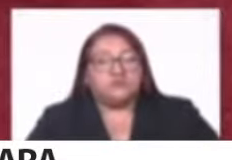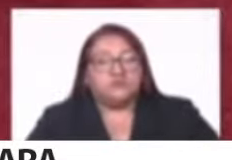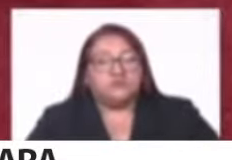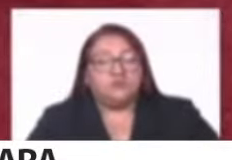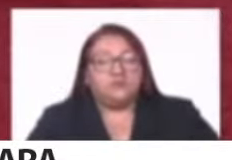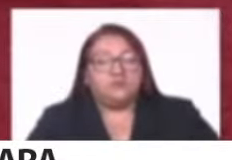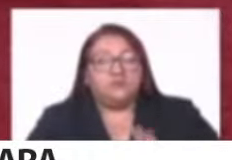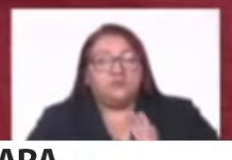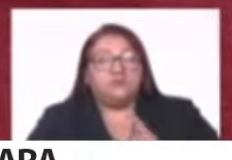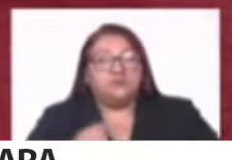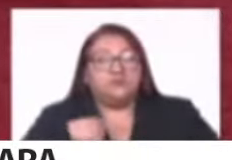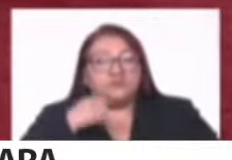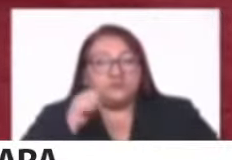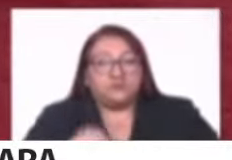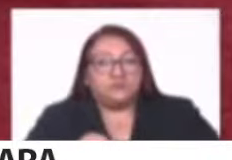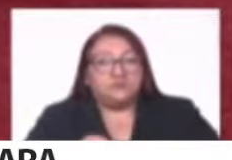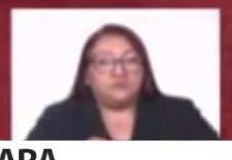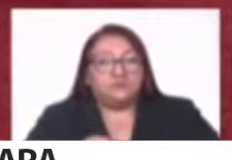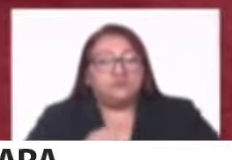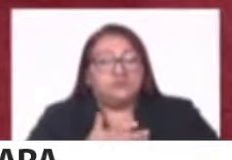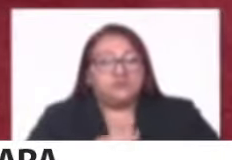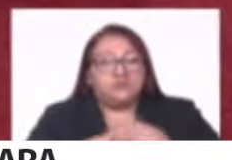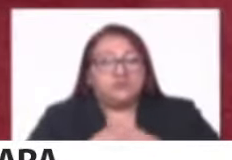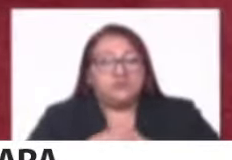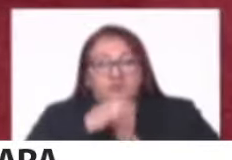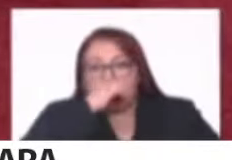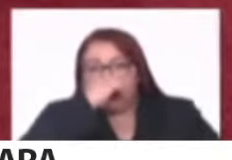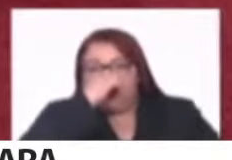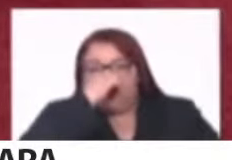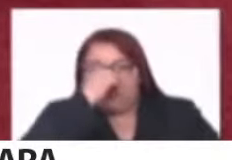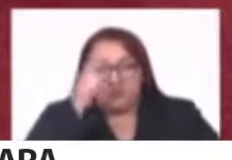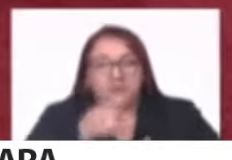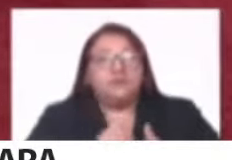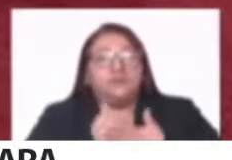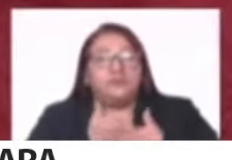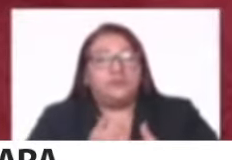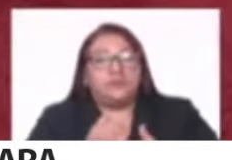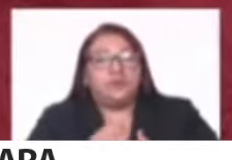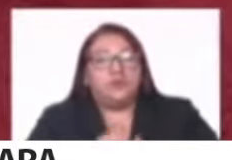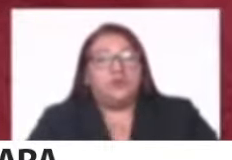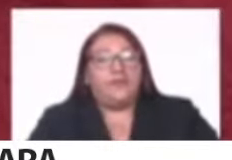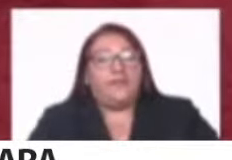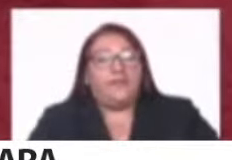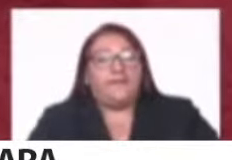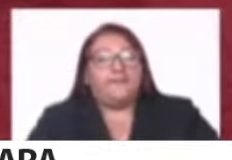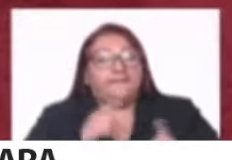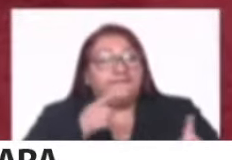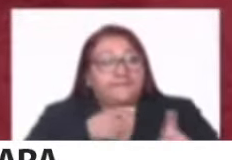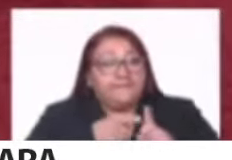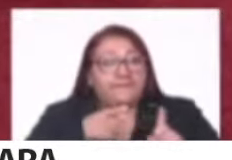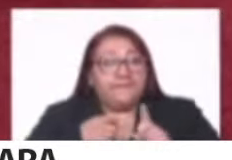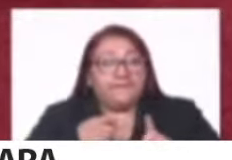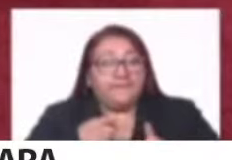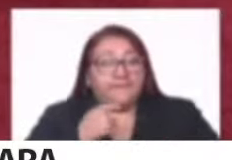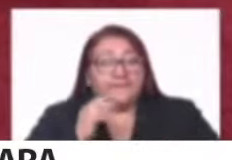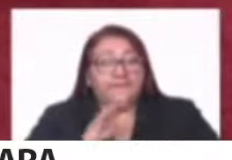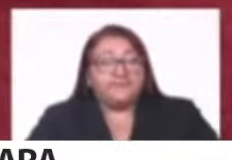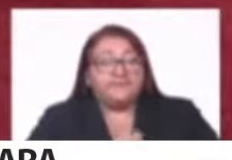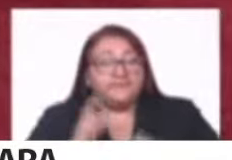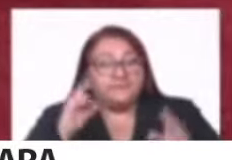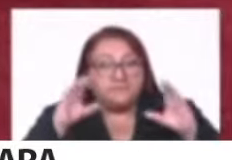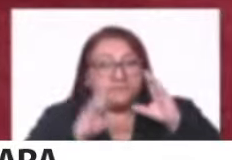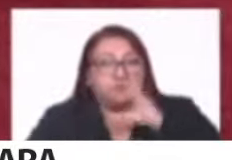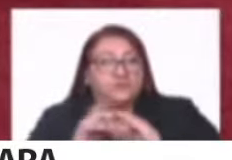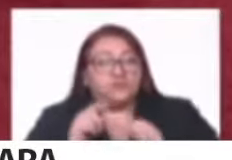término está referido a la justicia distributiva. Ayuda a los más vulnerables a enfrentar la crisis, encontrar empleo